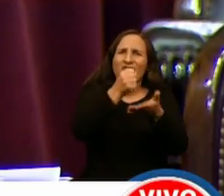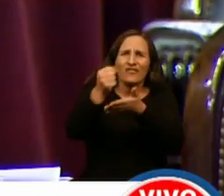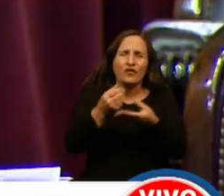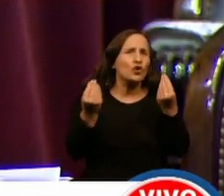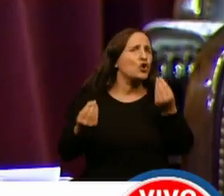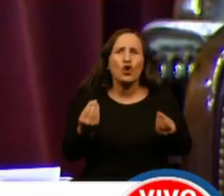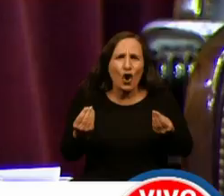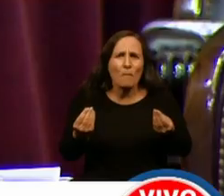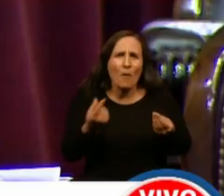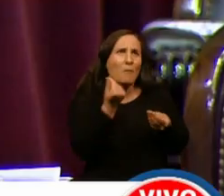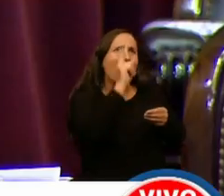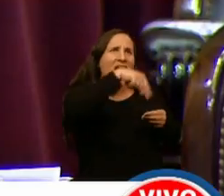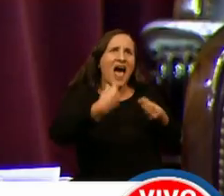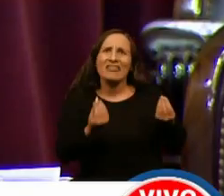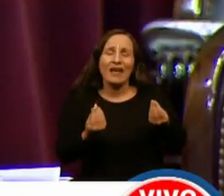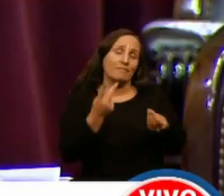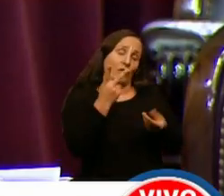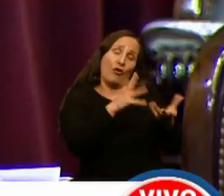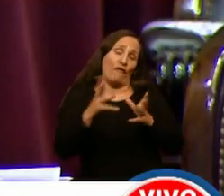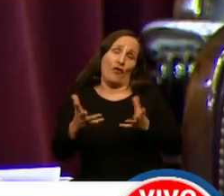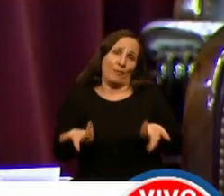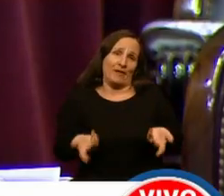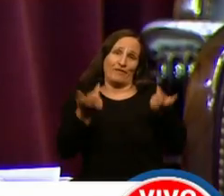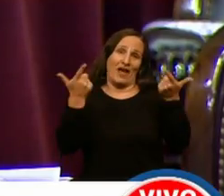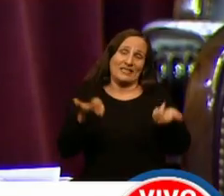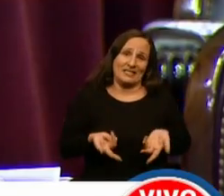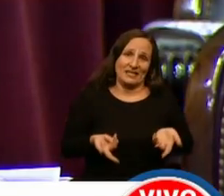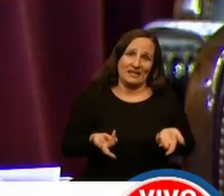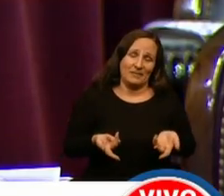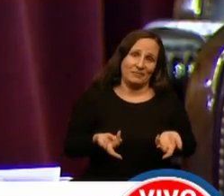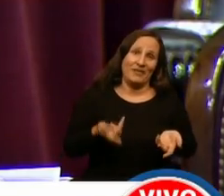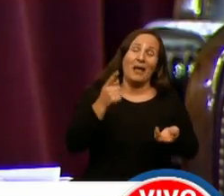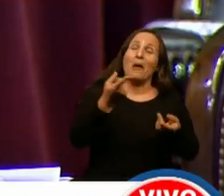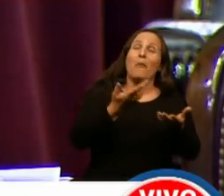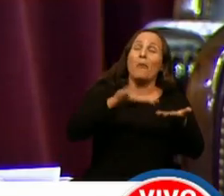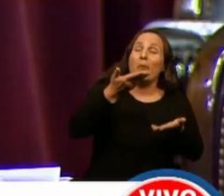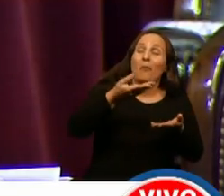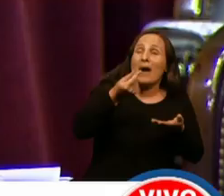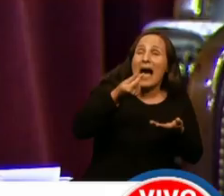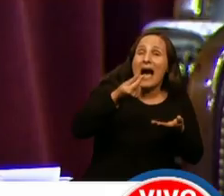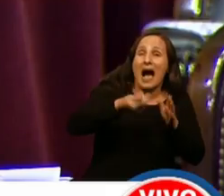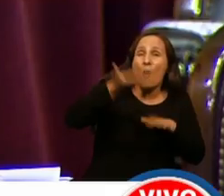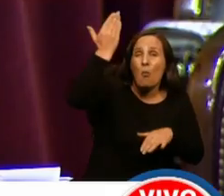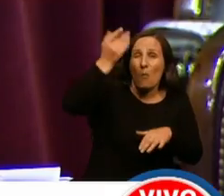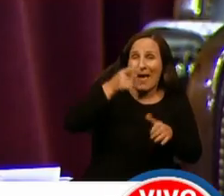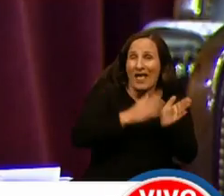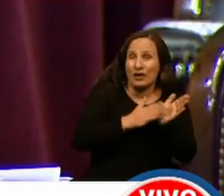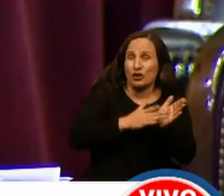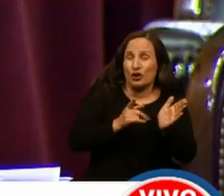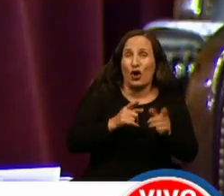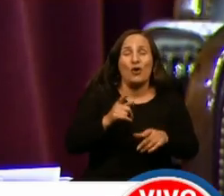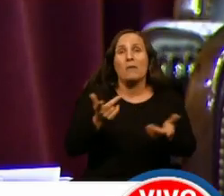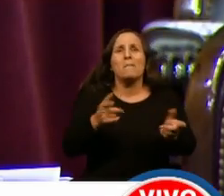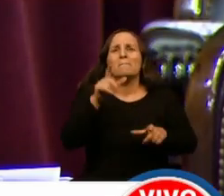cómo se va a financiar de dos maneras es simple o con un terrible tarifas o donde aquellos menos